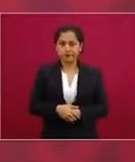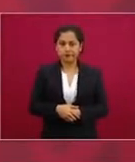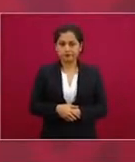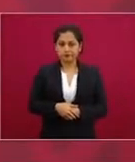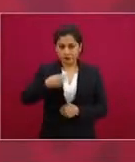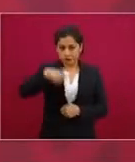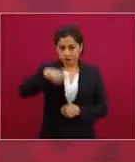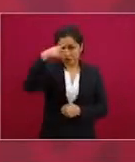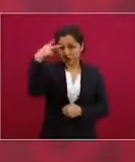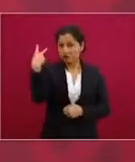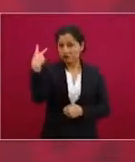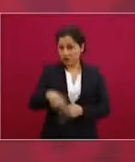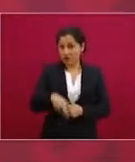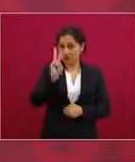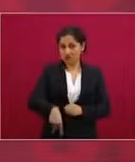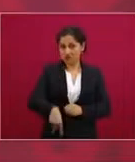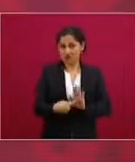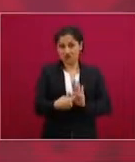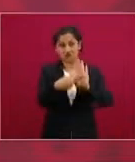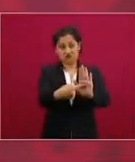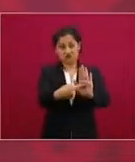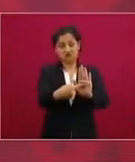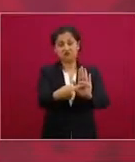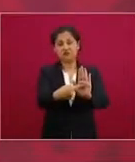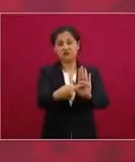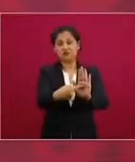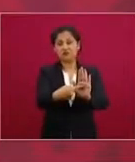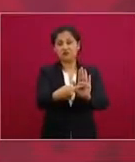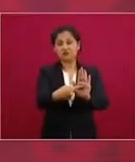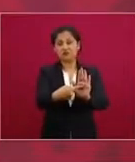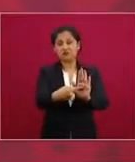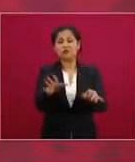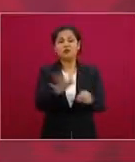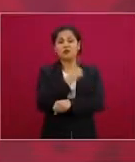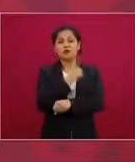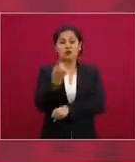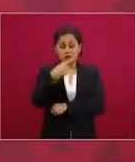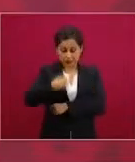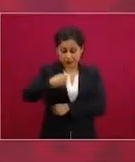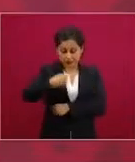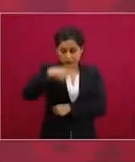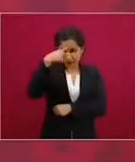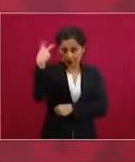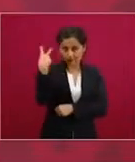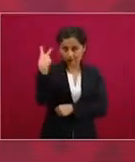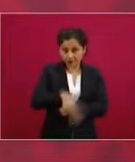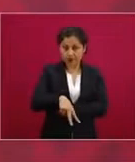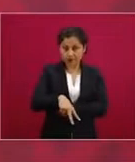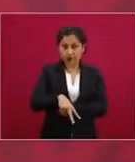México es un ejemplo en acatar las decisiones de los